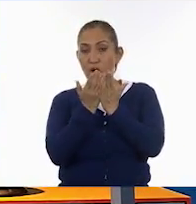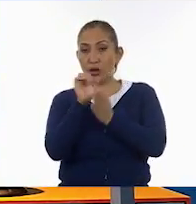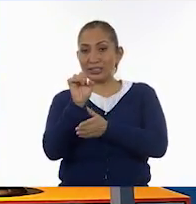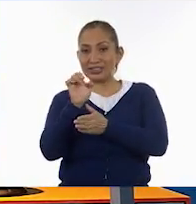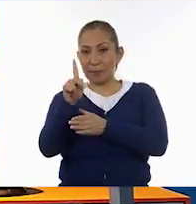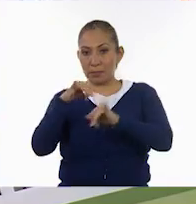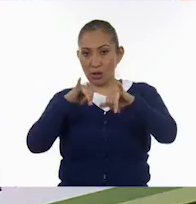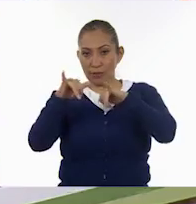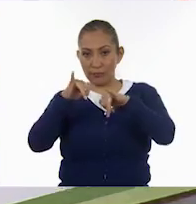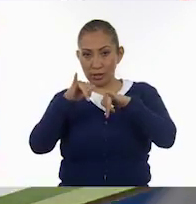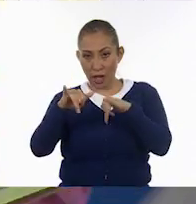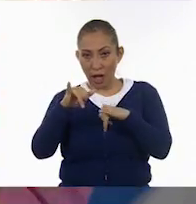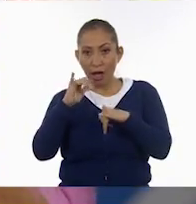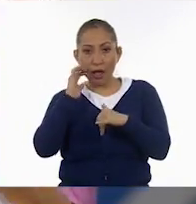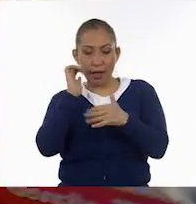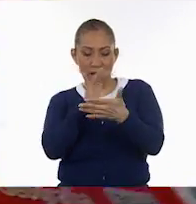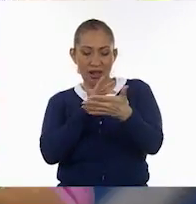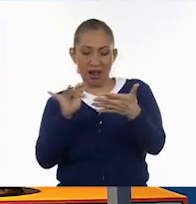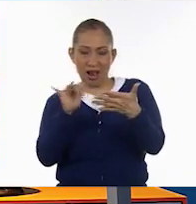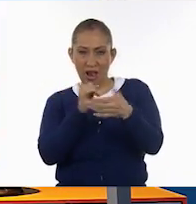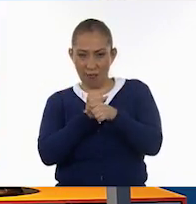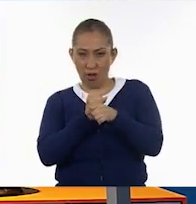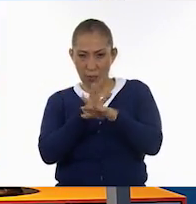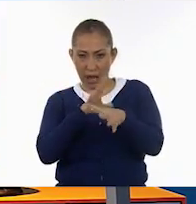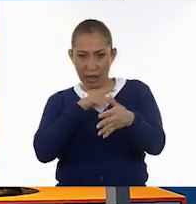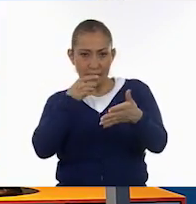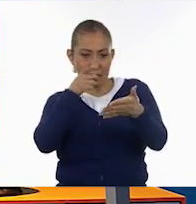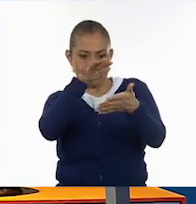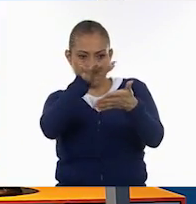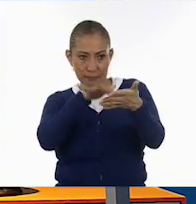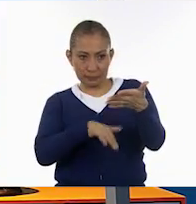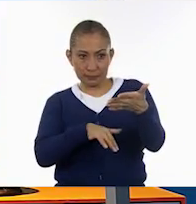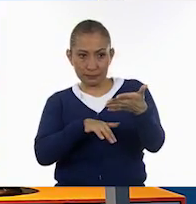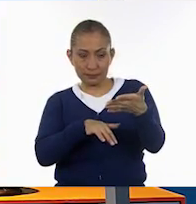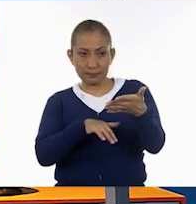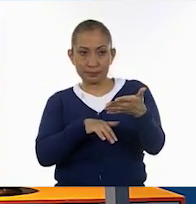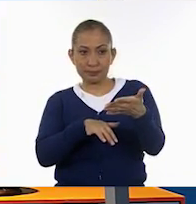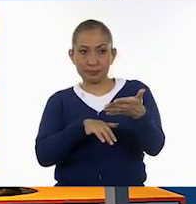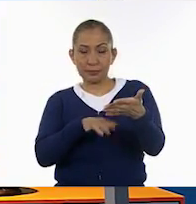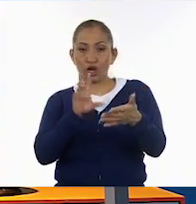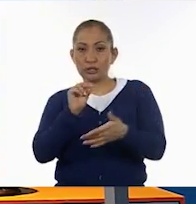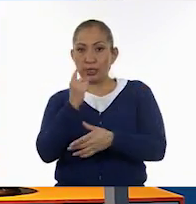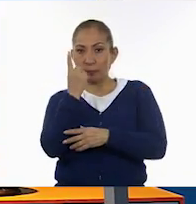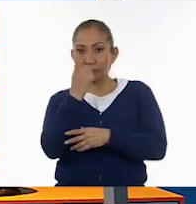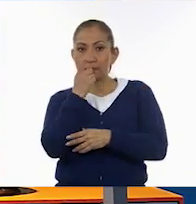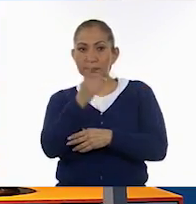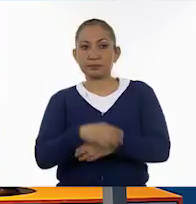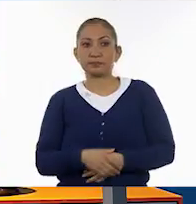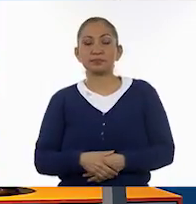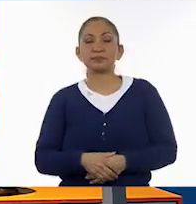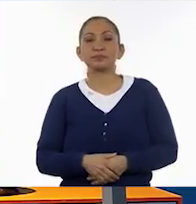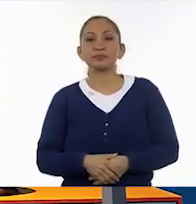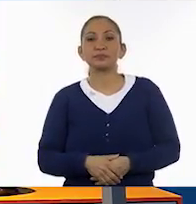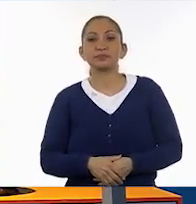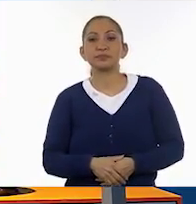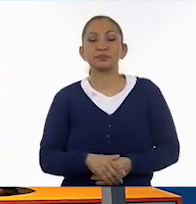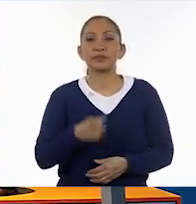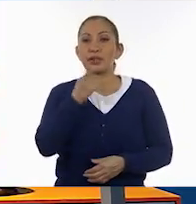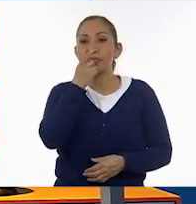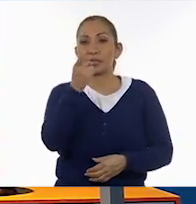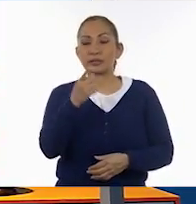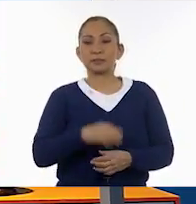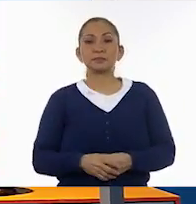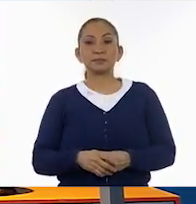de geografía, vamos a leer ahí una información, es esta, la página 81, y ahí